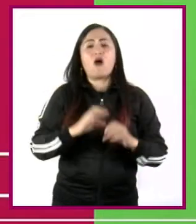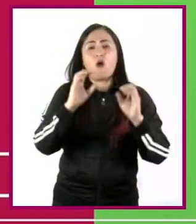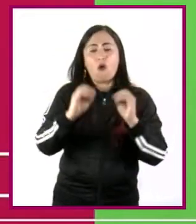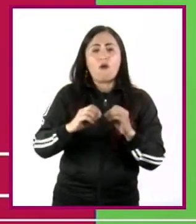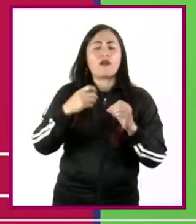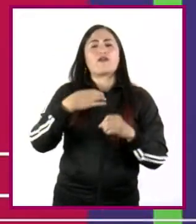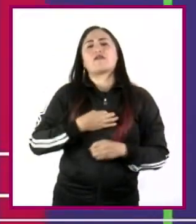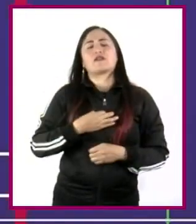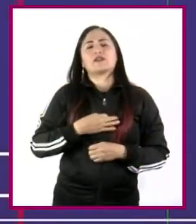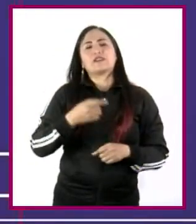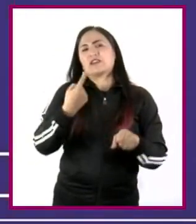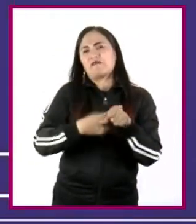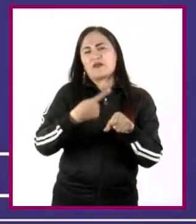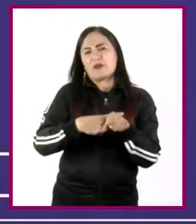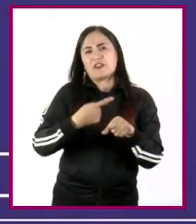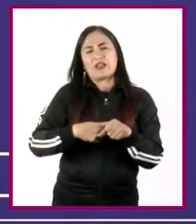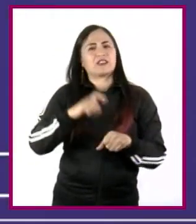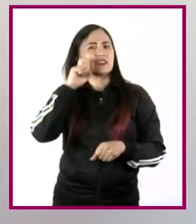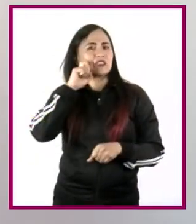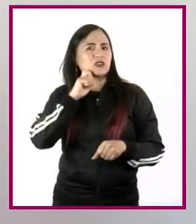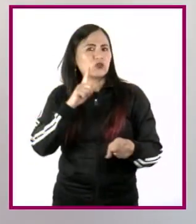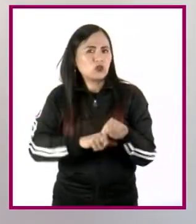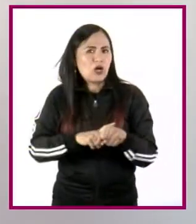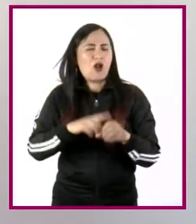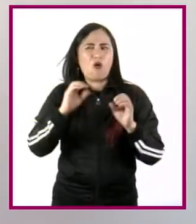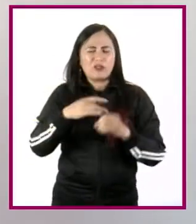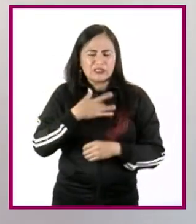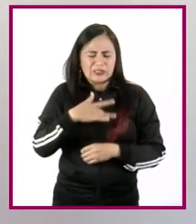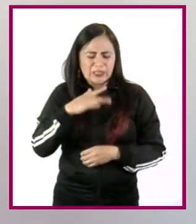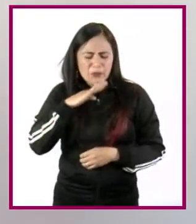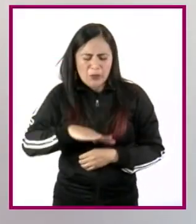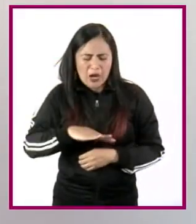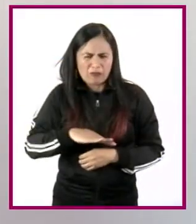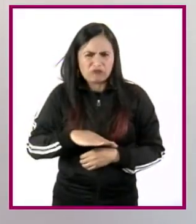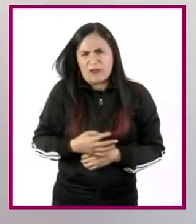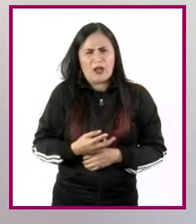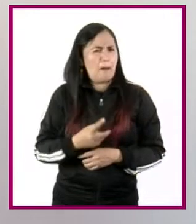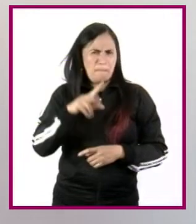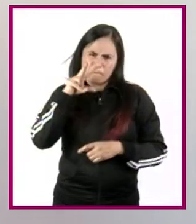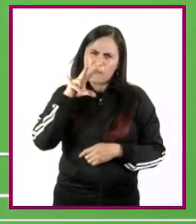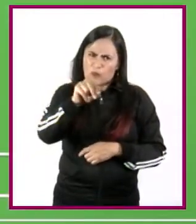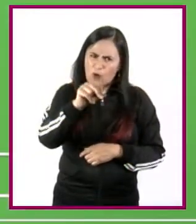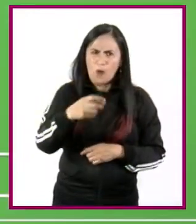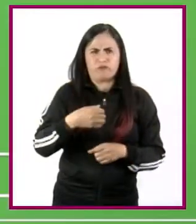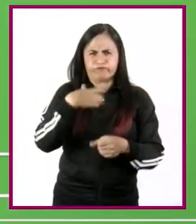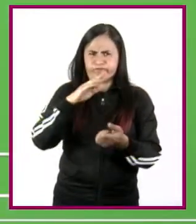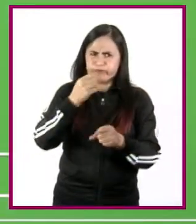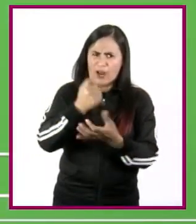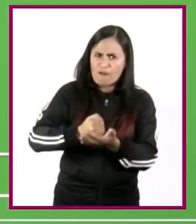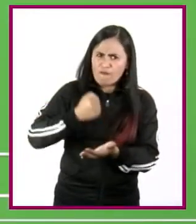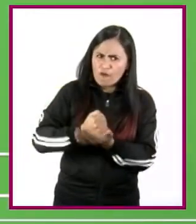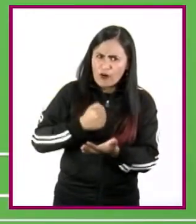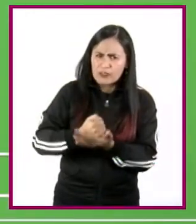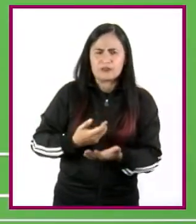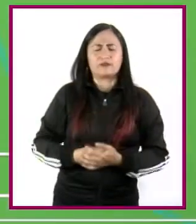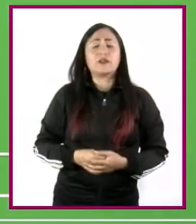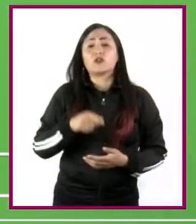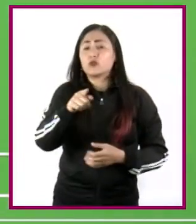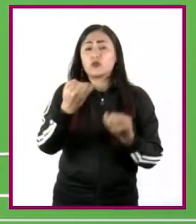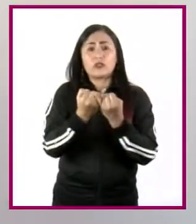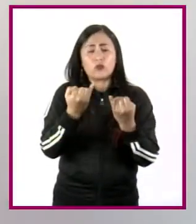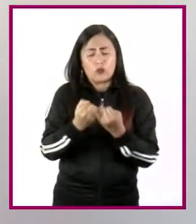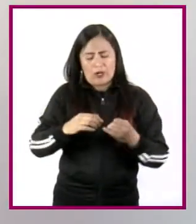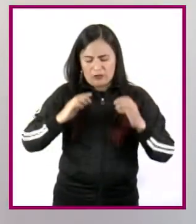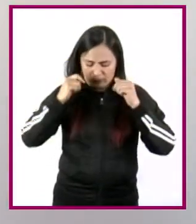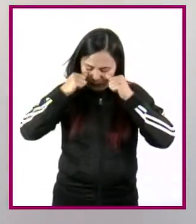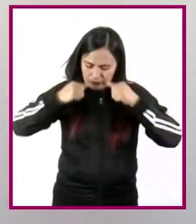de no sentirnos bien con nosotros mismos. Aprender a decir que no es parte de aceptar tu autonomía, de quererte a ti mismo. Es